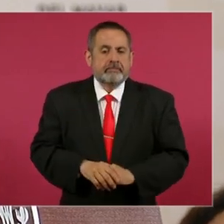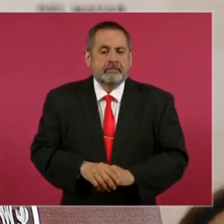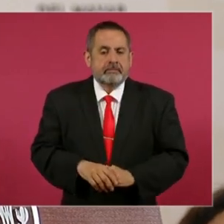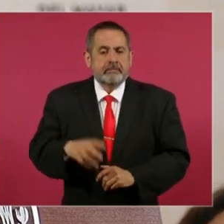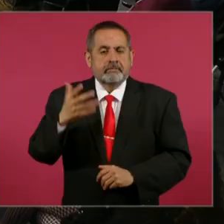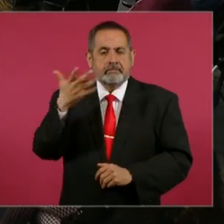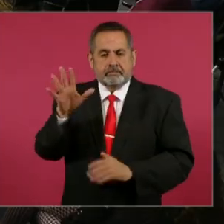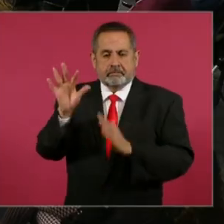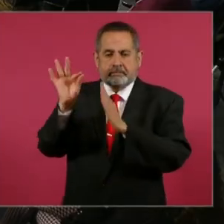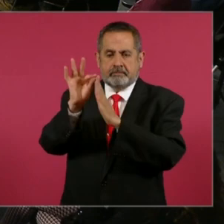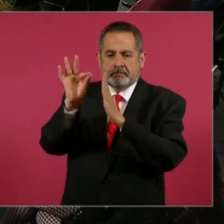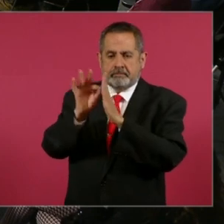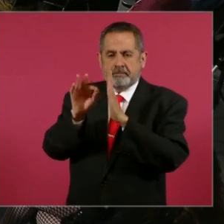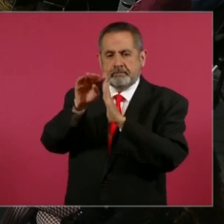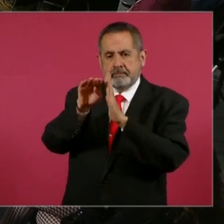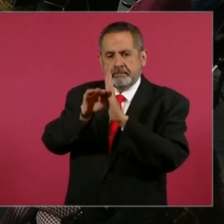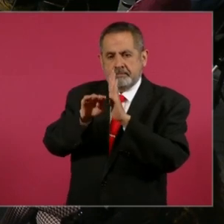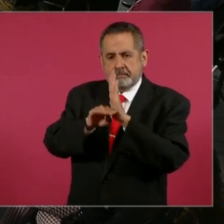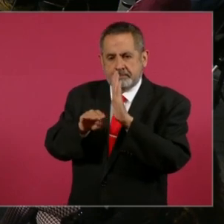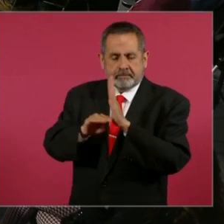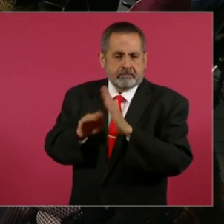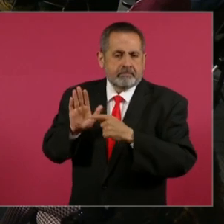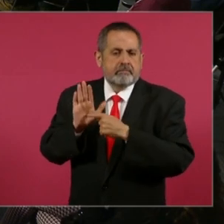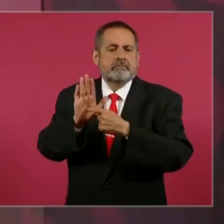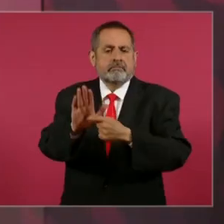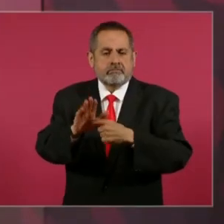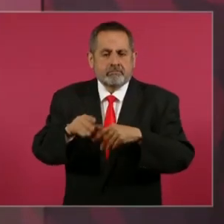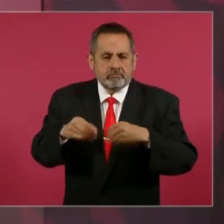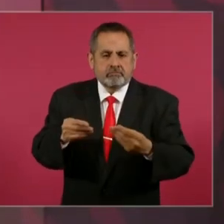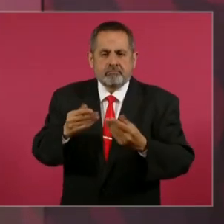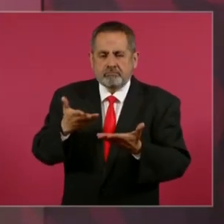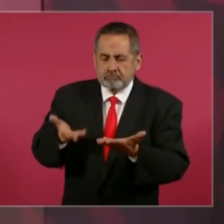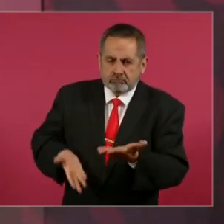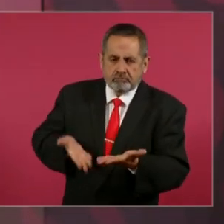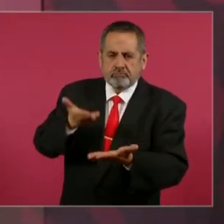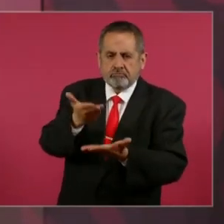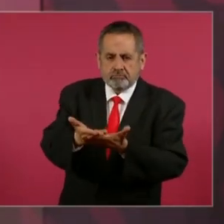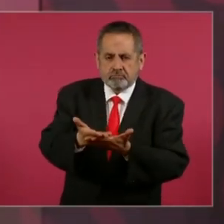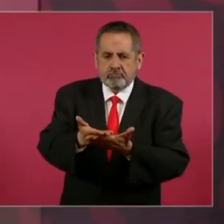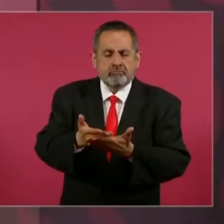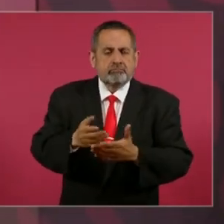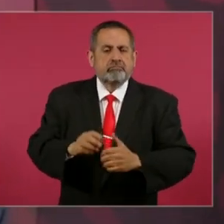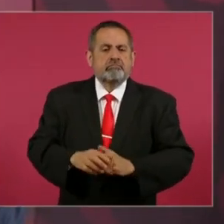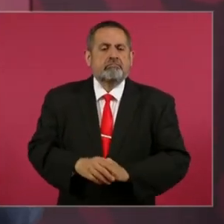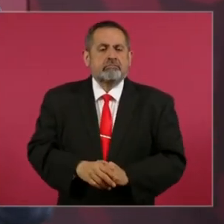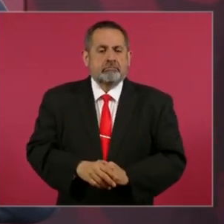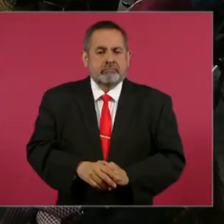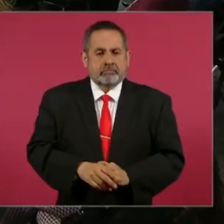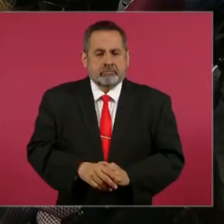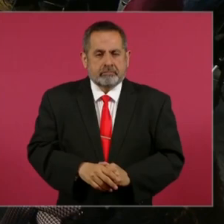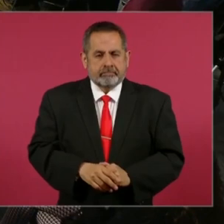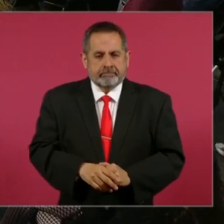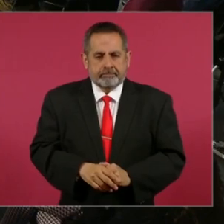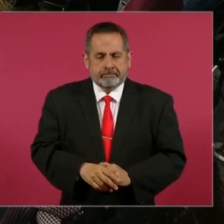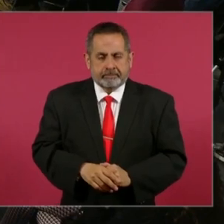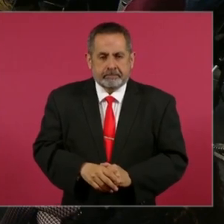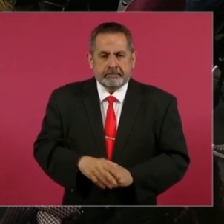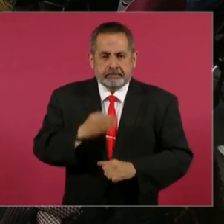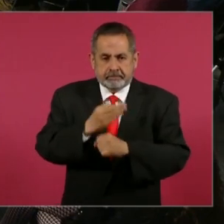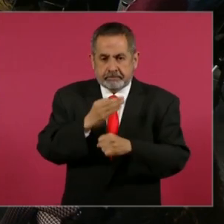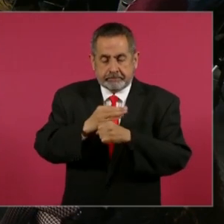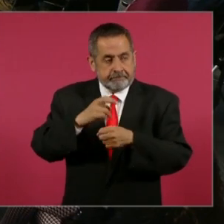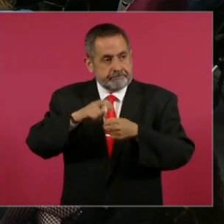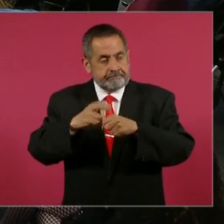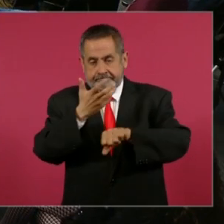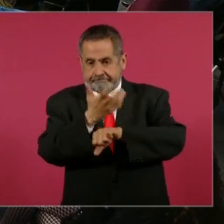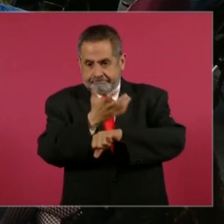10 puntos que propusimos. Están haciendo una negociación en Estados